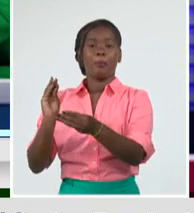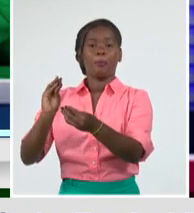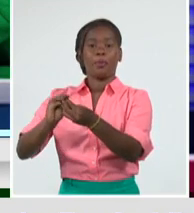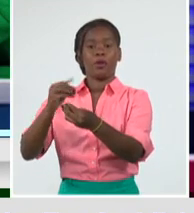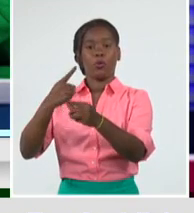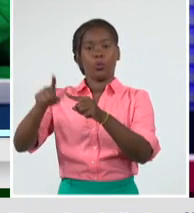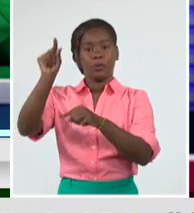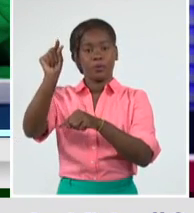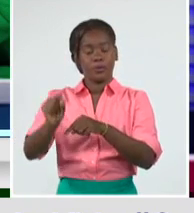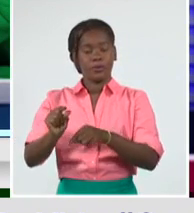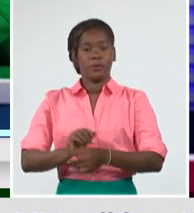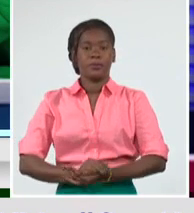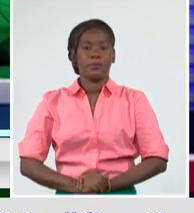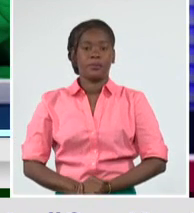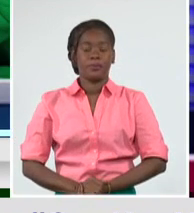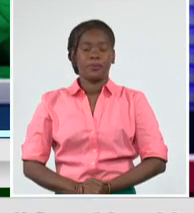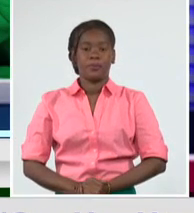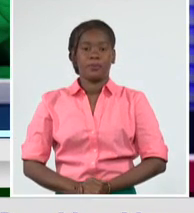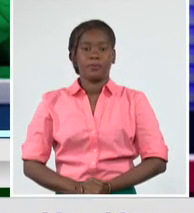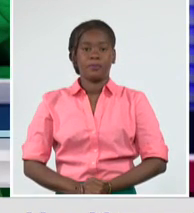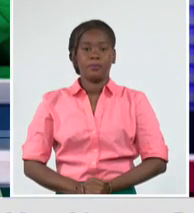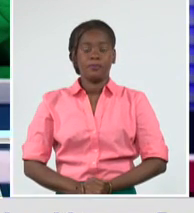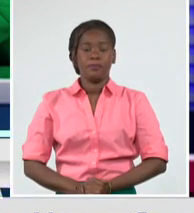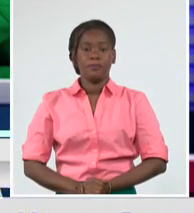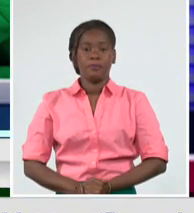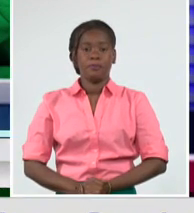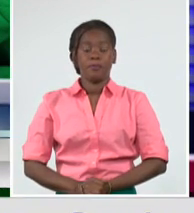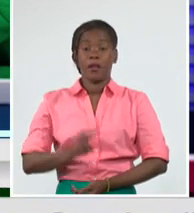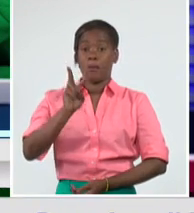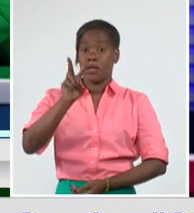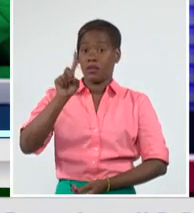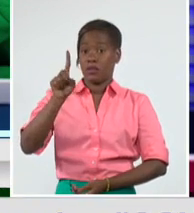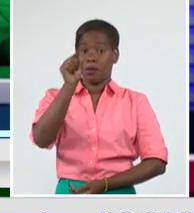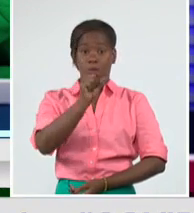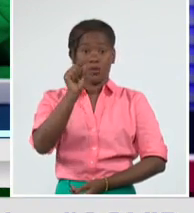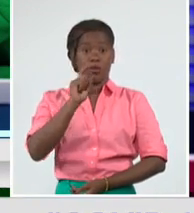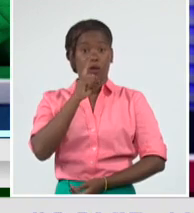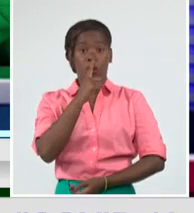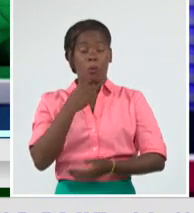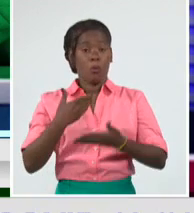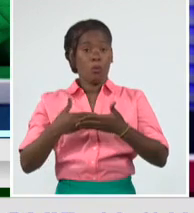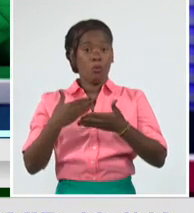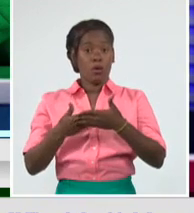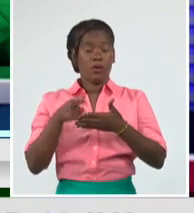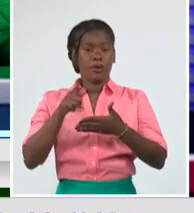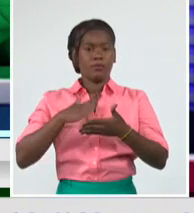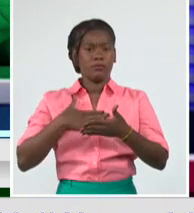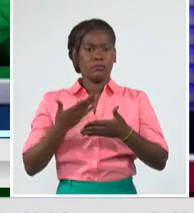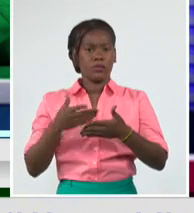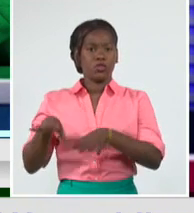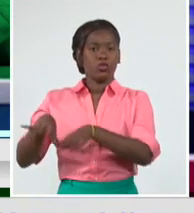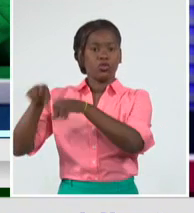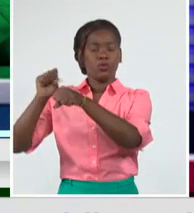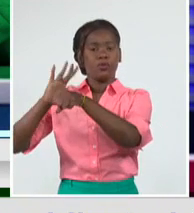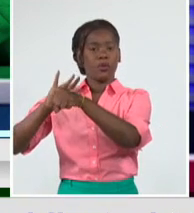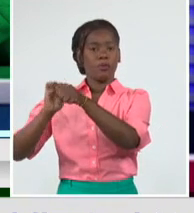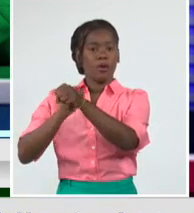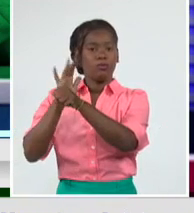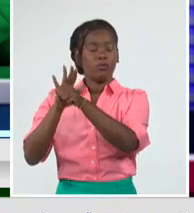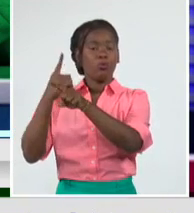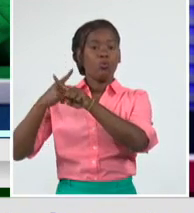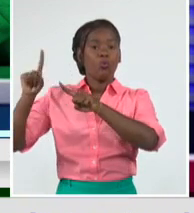97,5%. Como ya dije, 21 de los diagnosticados ayer con fuente de infección en el exterior, casos